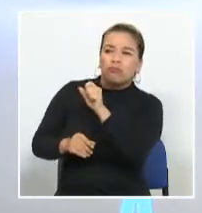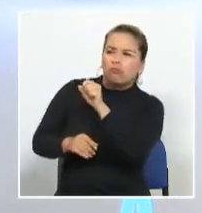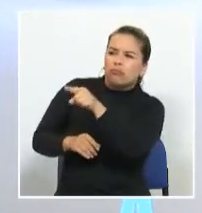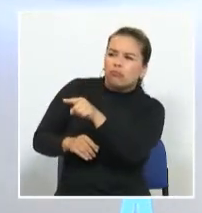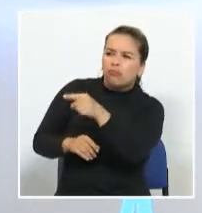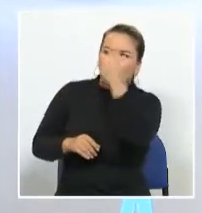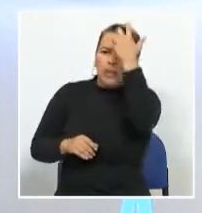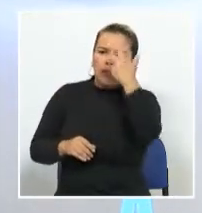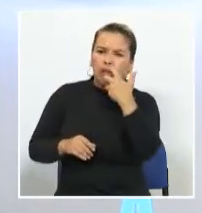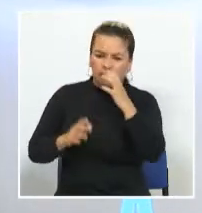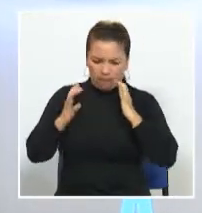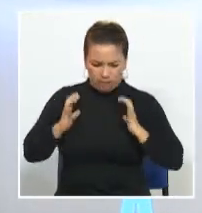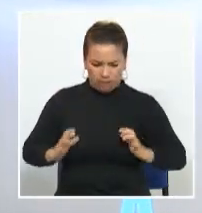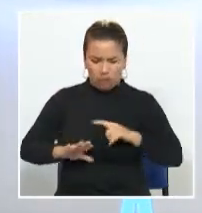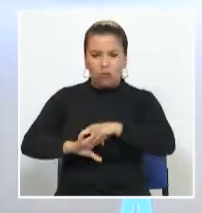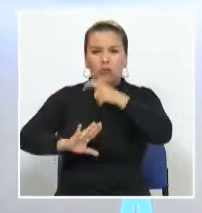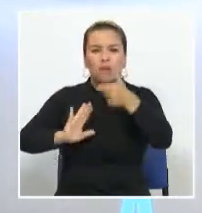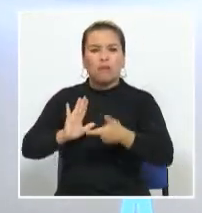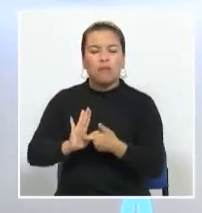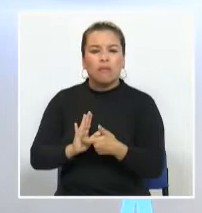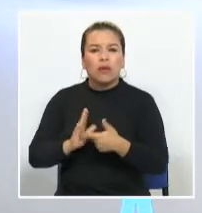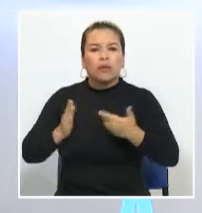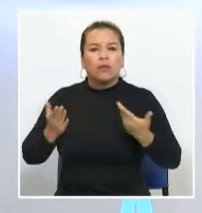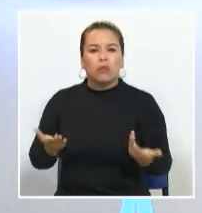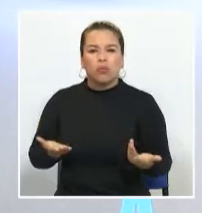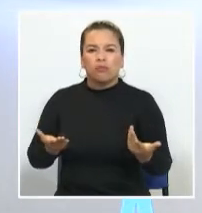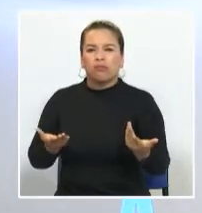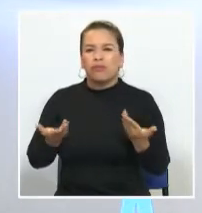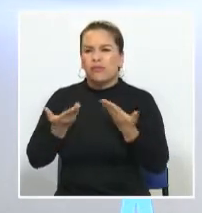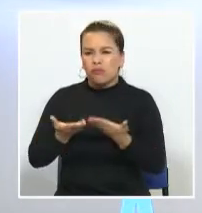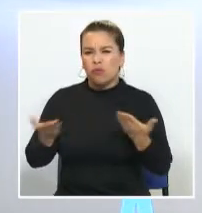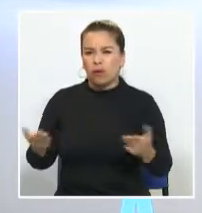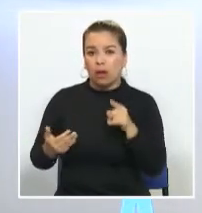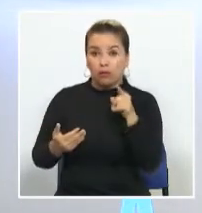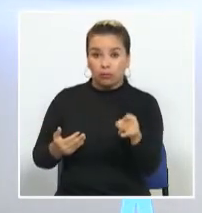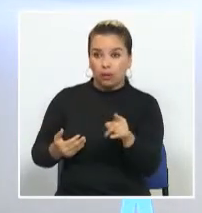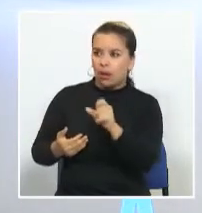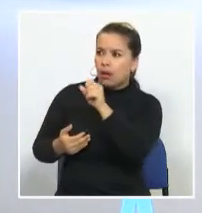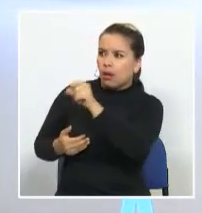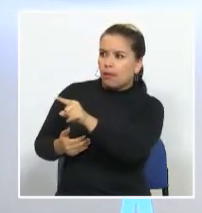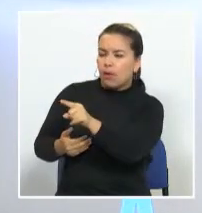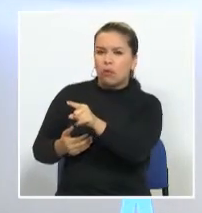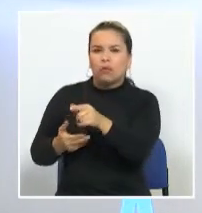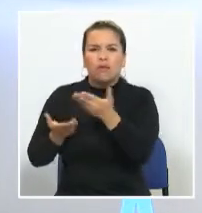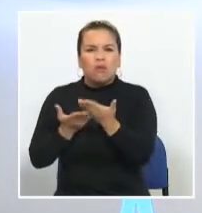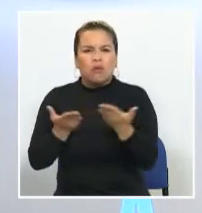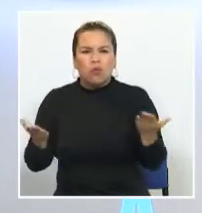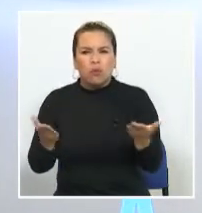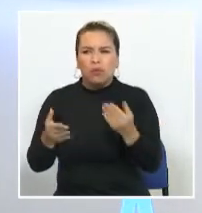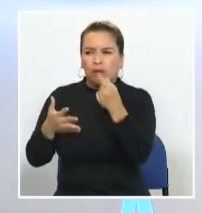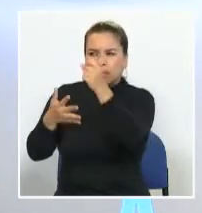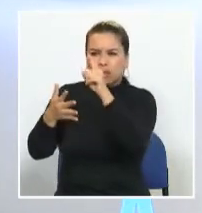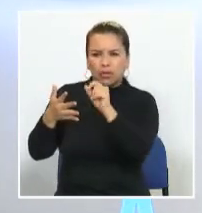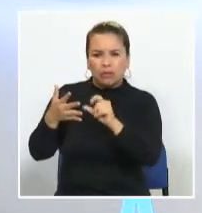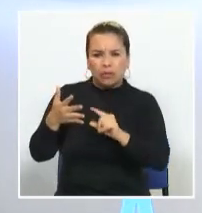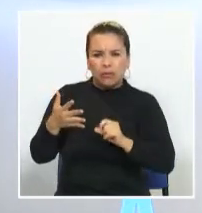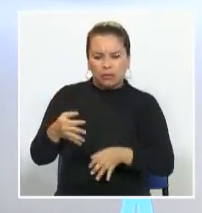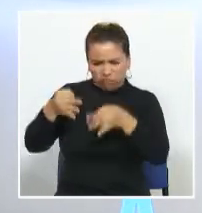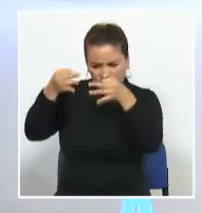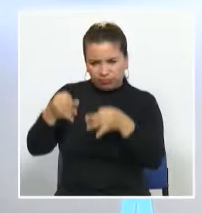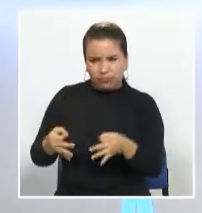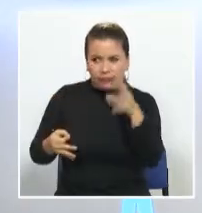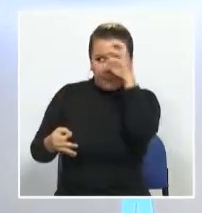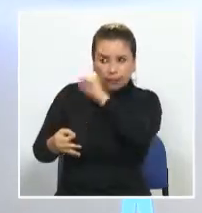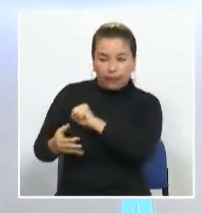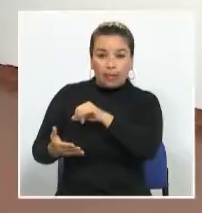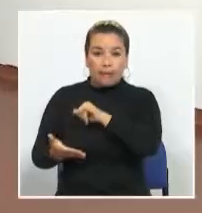físico completo, una anamnesis completa donde a usted le pregunten una cantidad de elementos fundamentales para tener en cuenta. Y ya